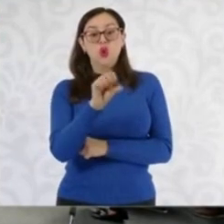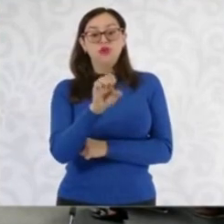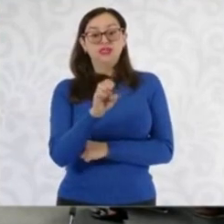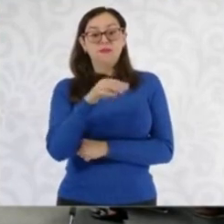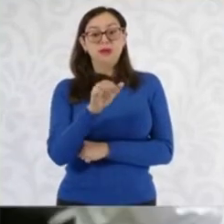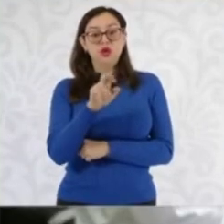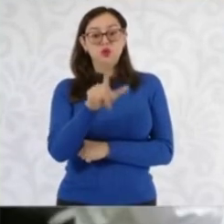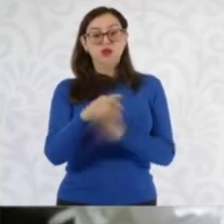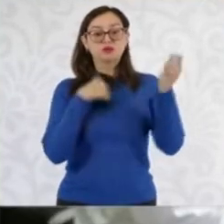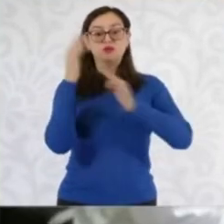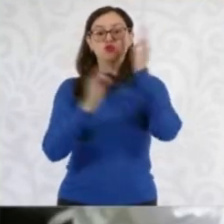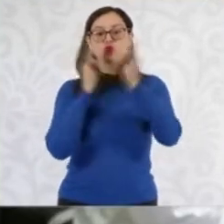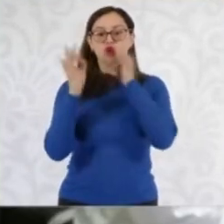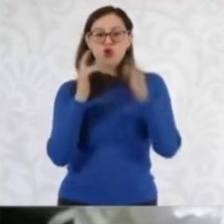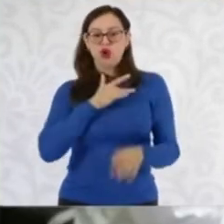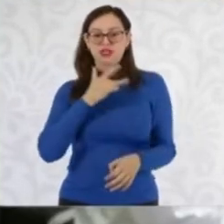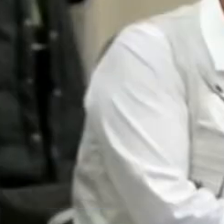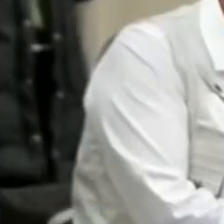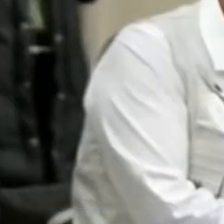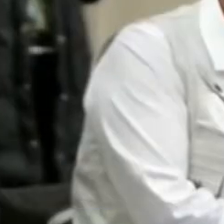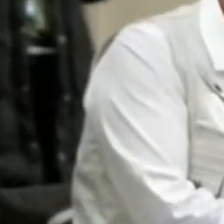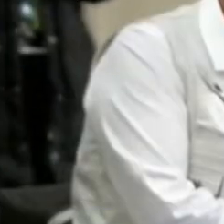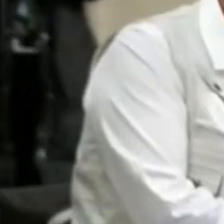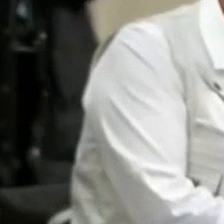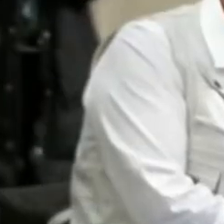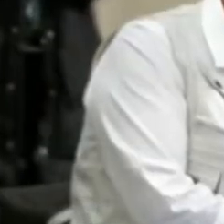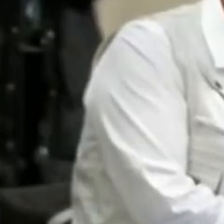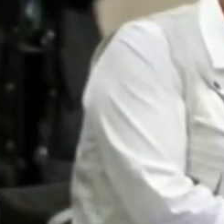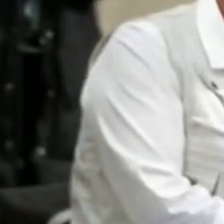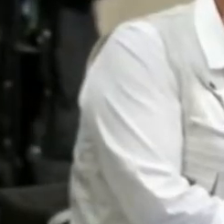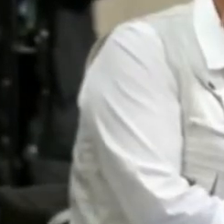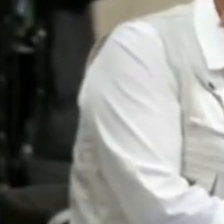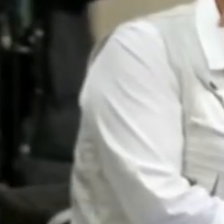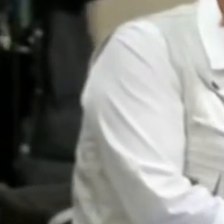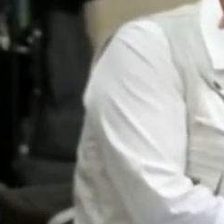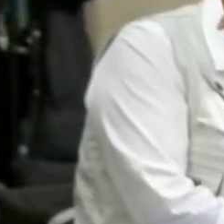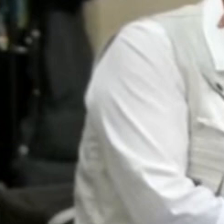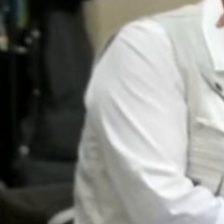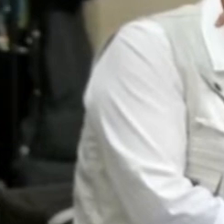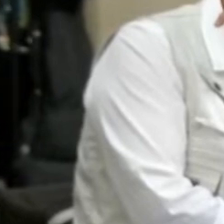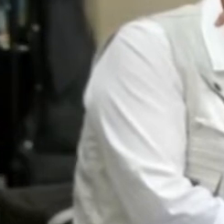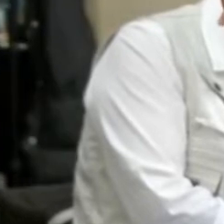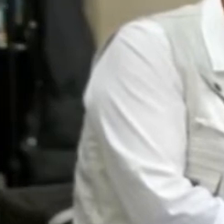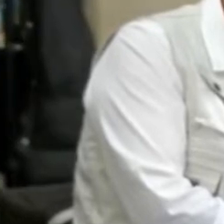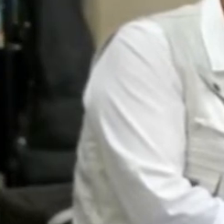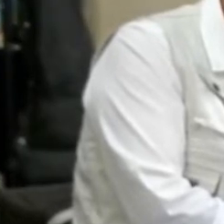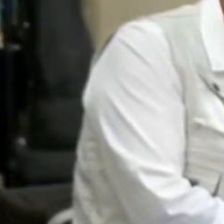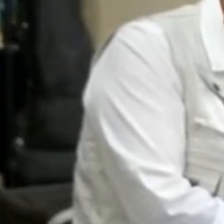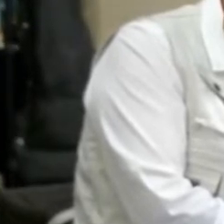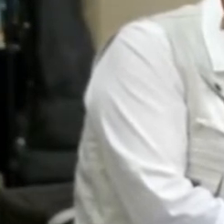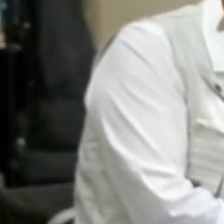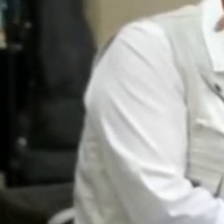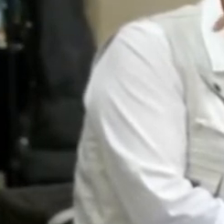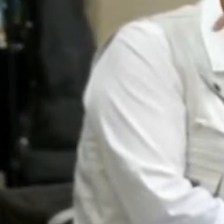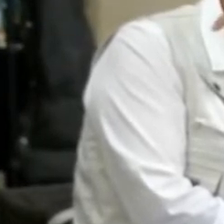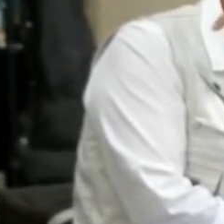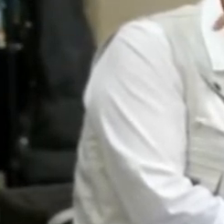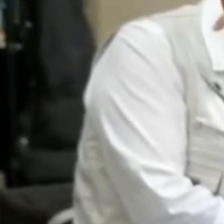Capital. Preguntarle sobre el tema de lo del IMSS. ¿En qué zonas del país se han dado el mayor número de nuevos asegurados,